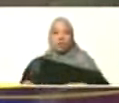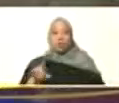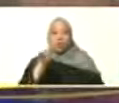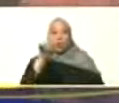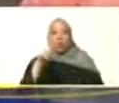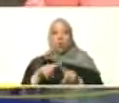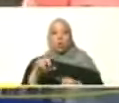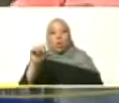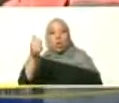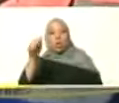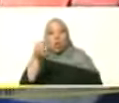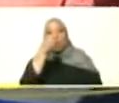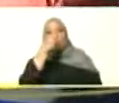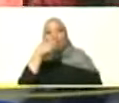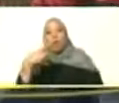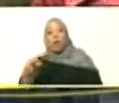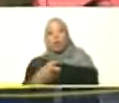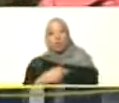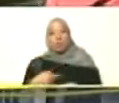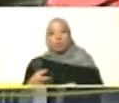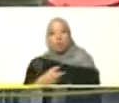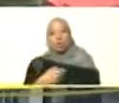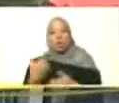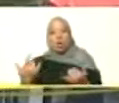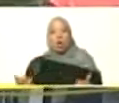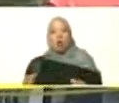del buen gobierno. Así nuestros directores se